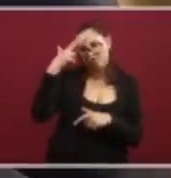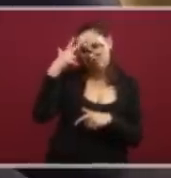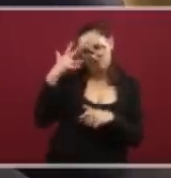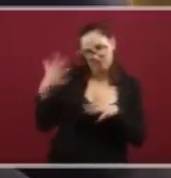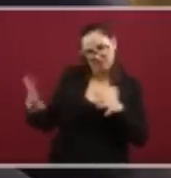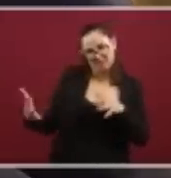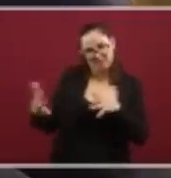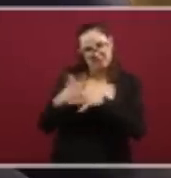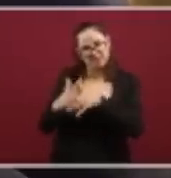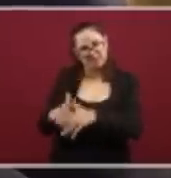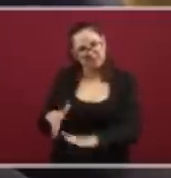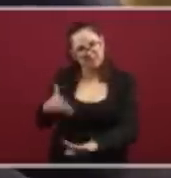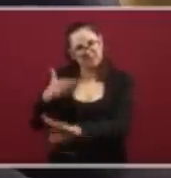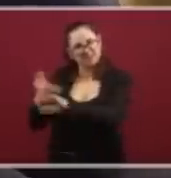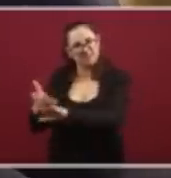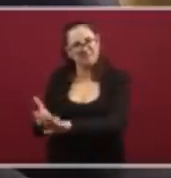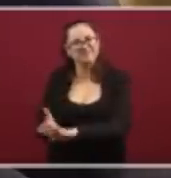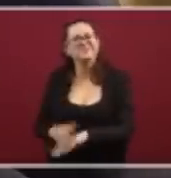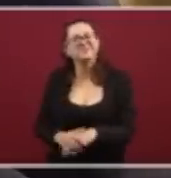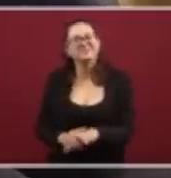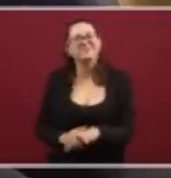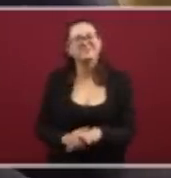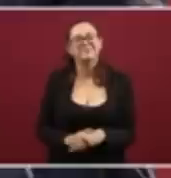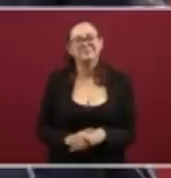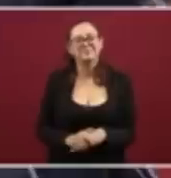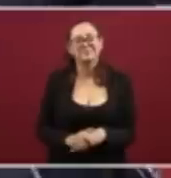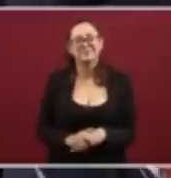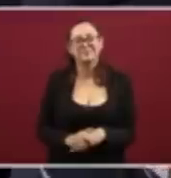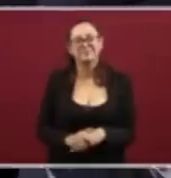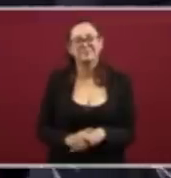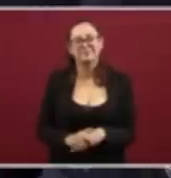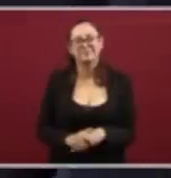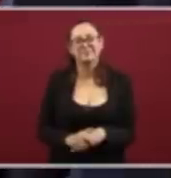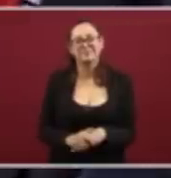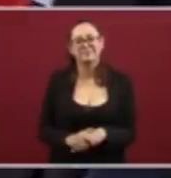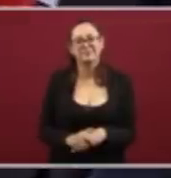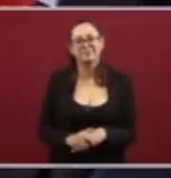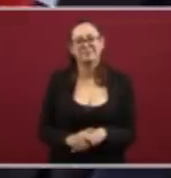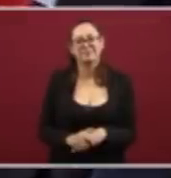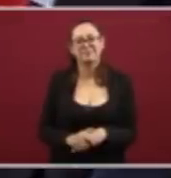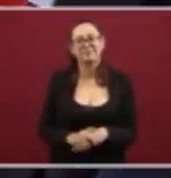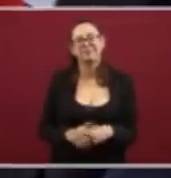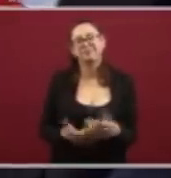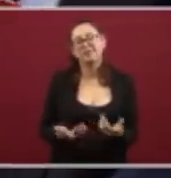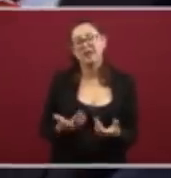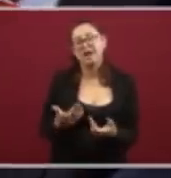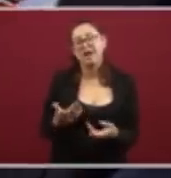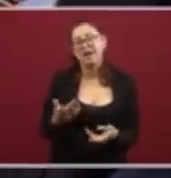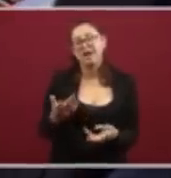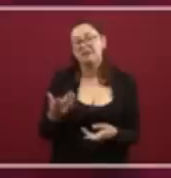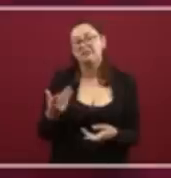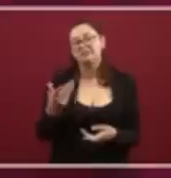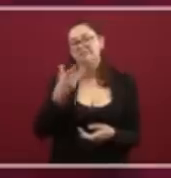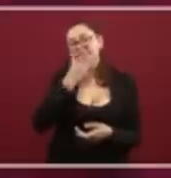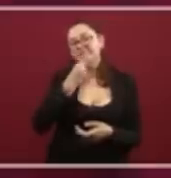18 años antes el llamamiento de francisco y valero